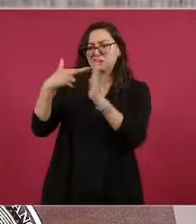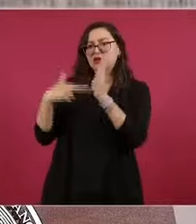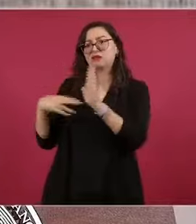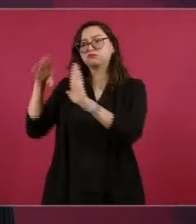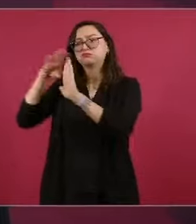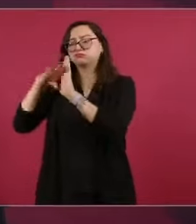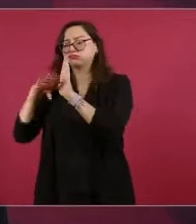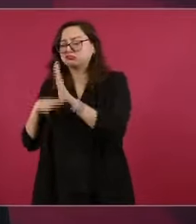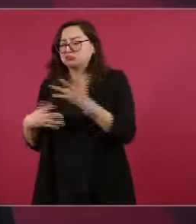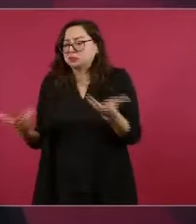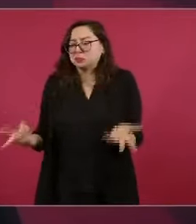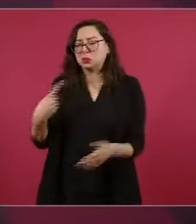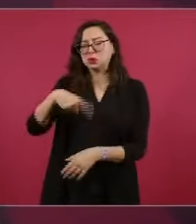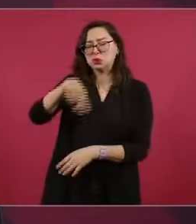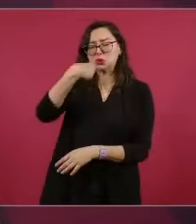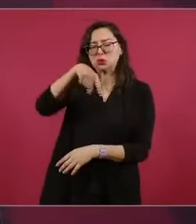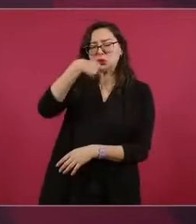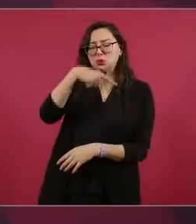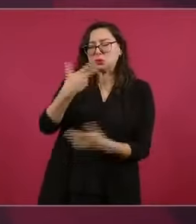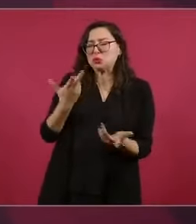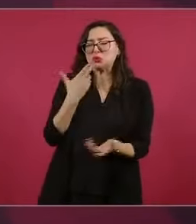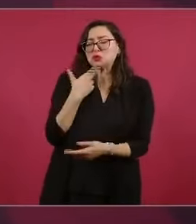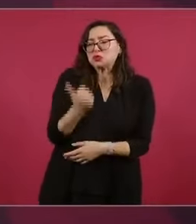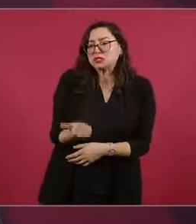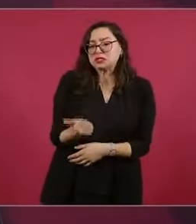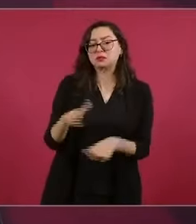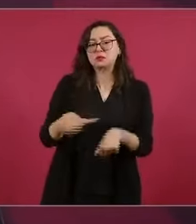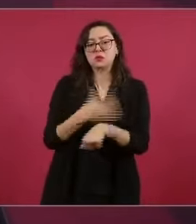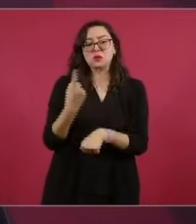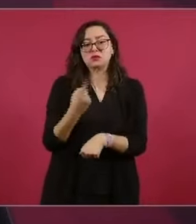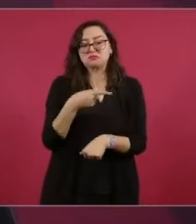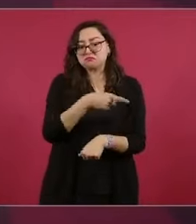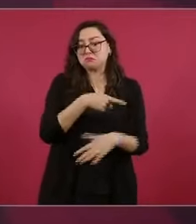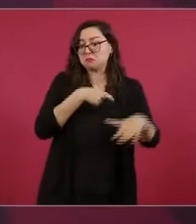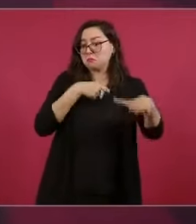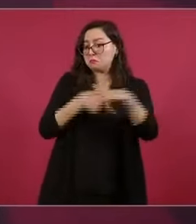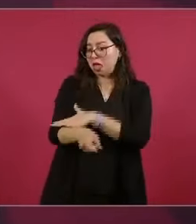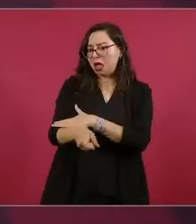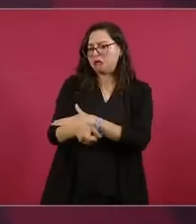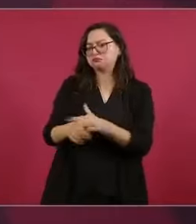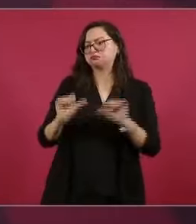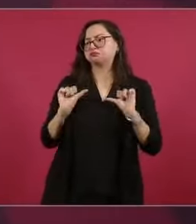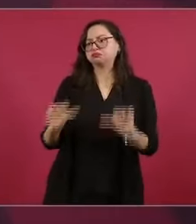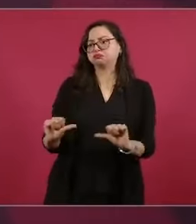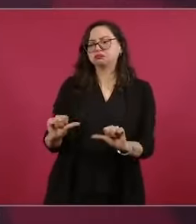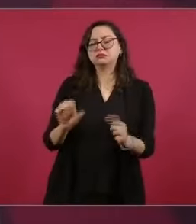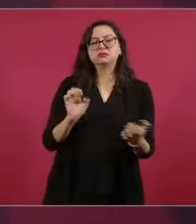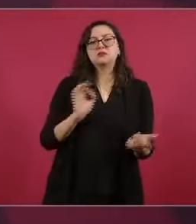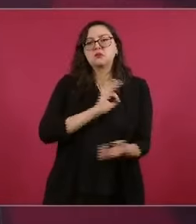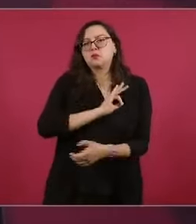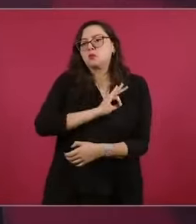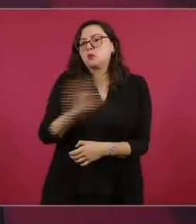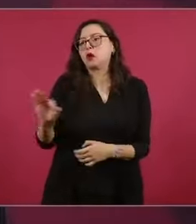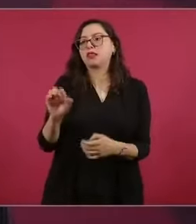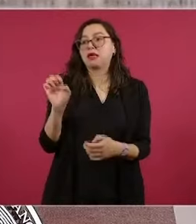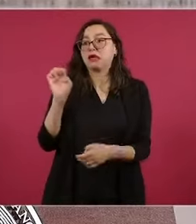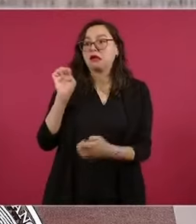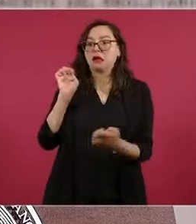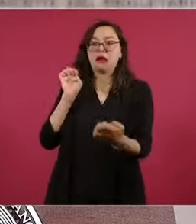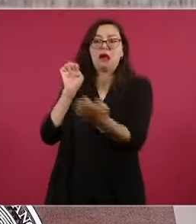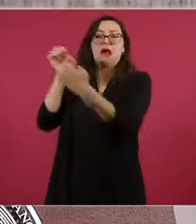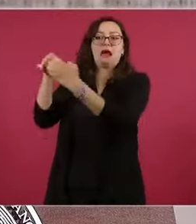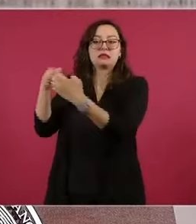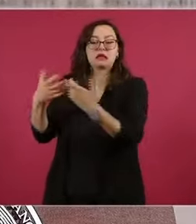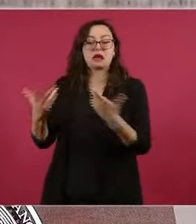no sirven para nada porque fácilmente las plataformas engañan, digamos, este tipo de